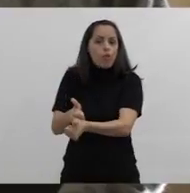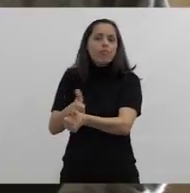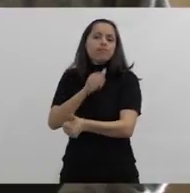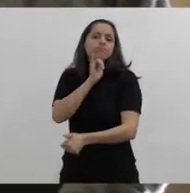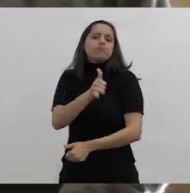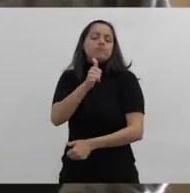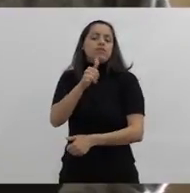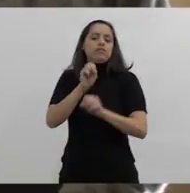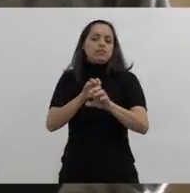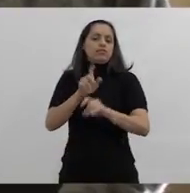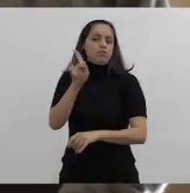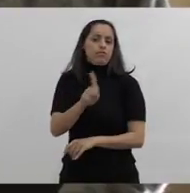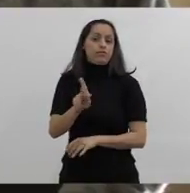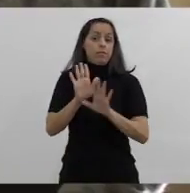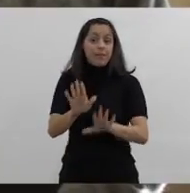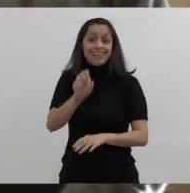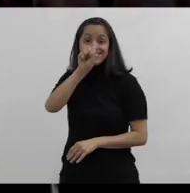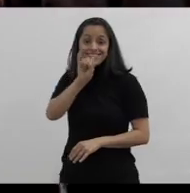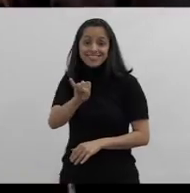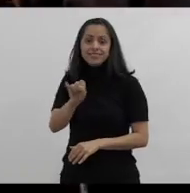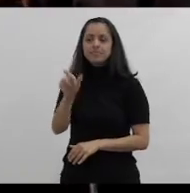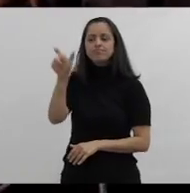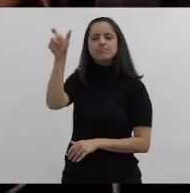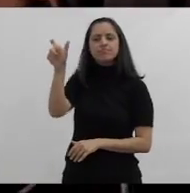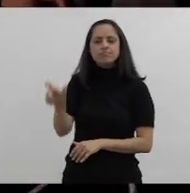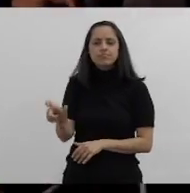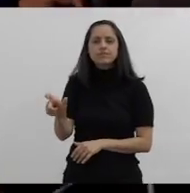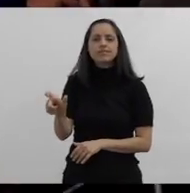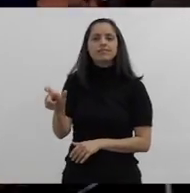cuando aparecían estos chicos,